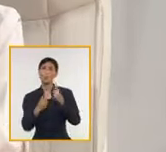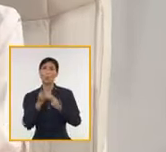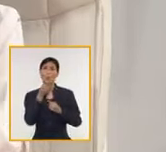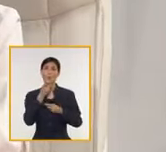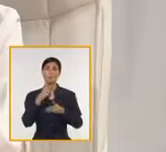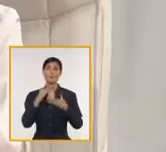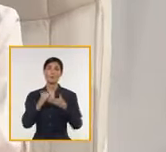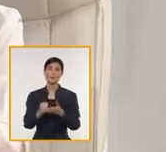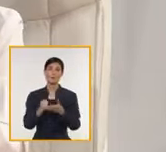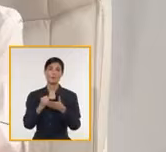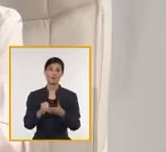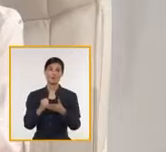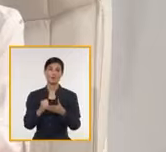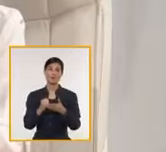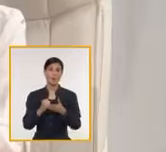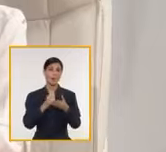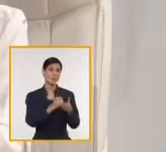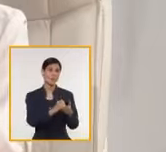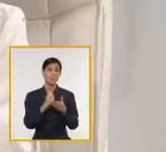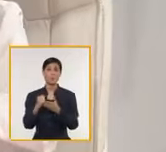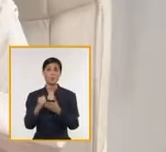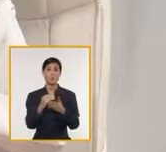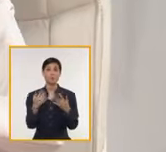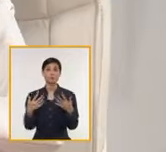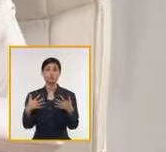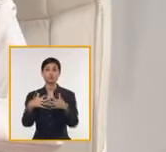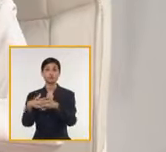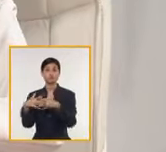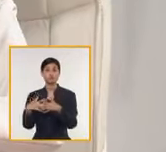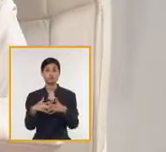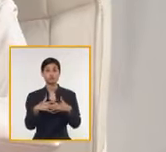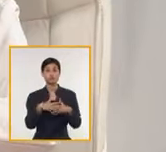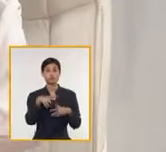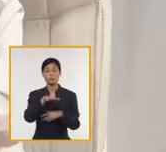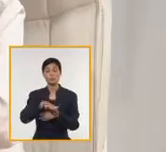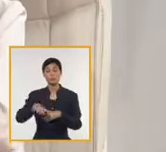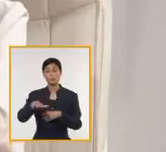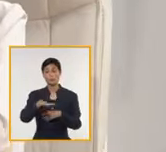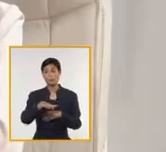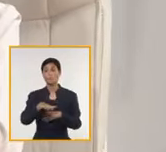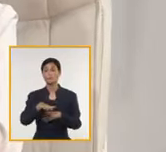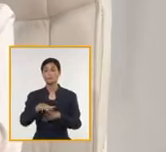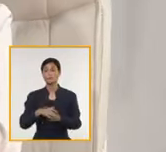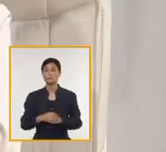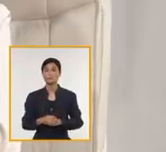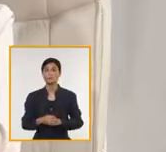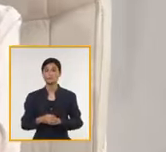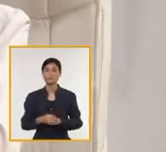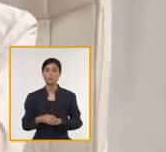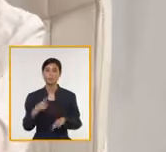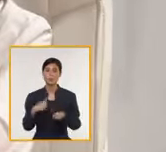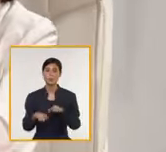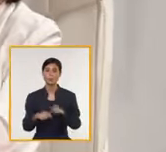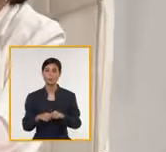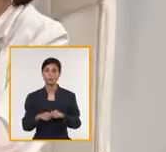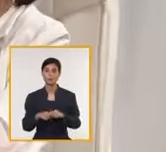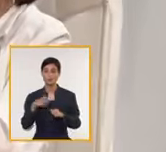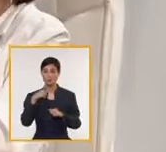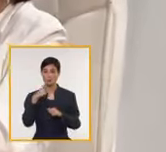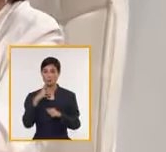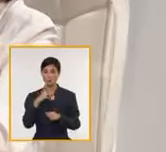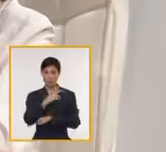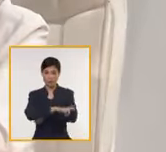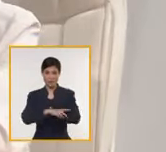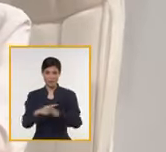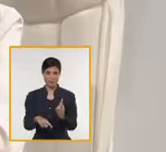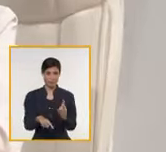América Latina apoyan la intervención. Sin embargo, la oposición, es otro punto importante,